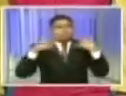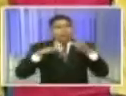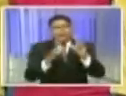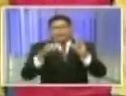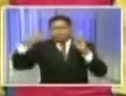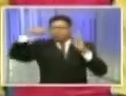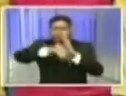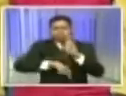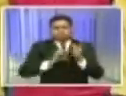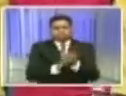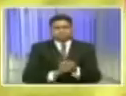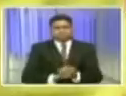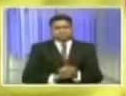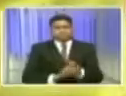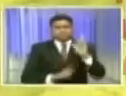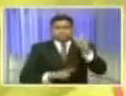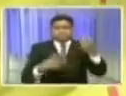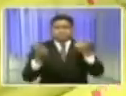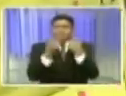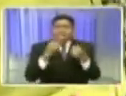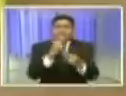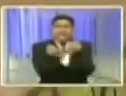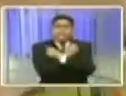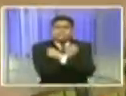se transforme en lucha,